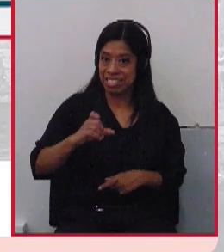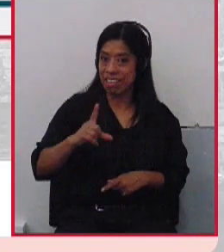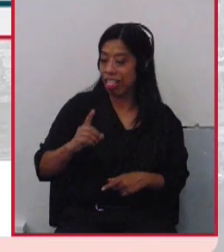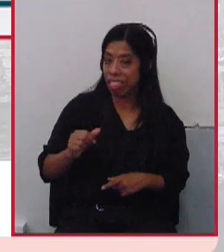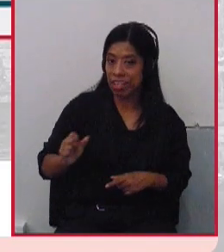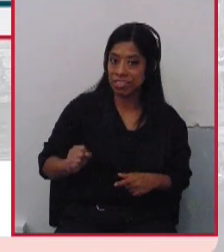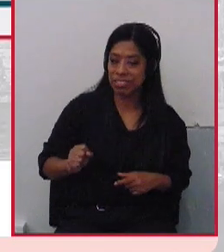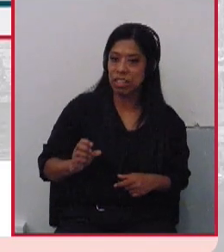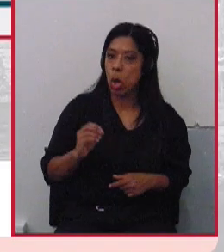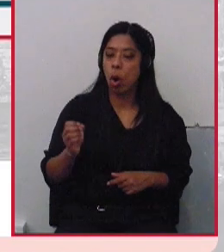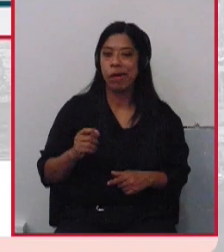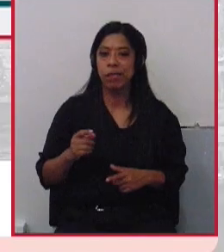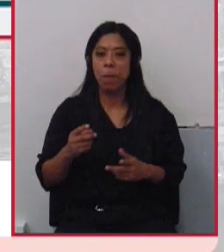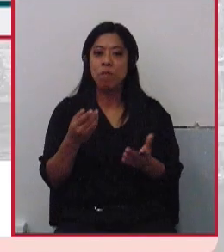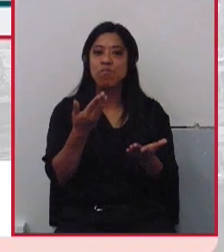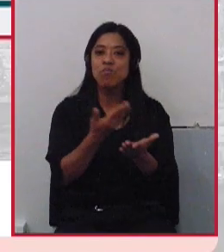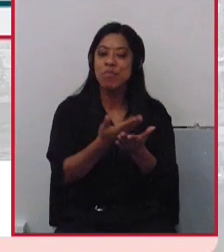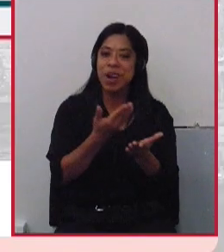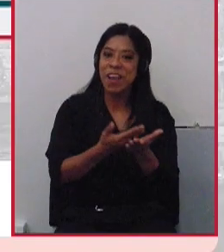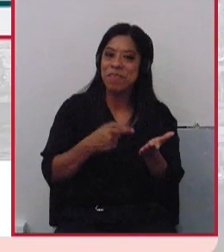el muestreo de la planta industrial,